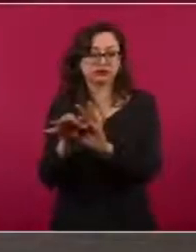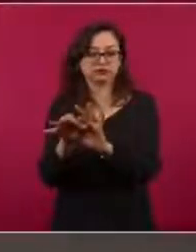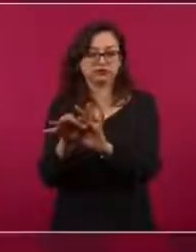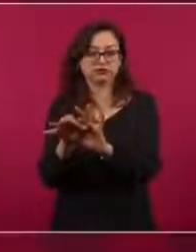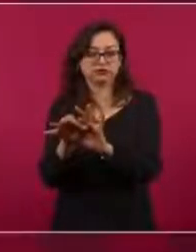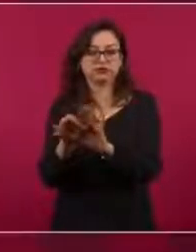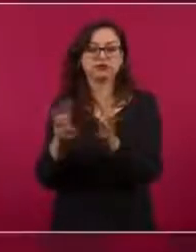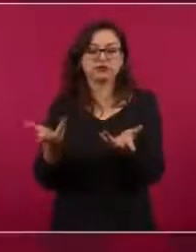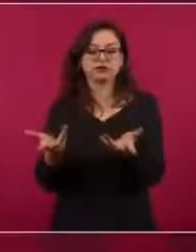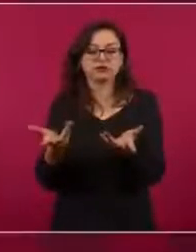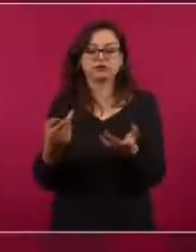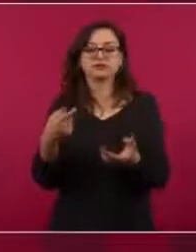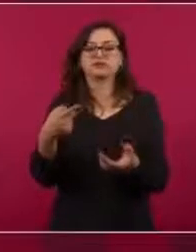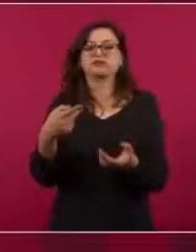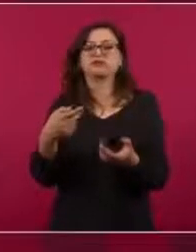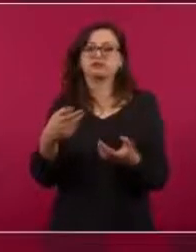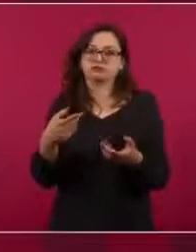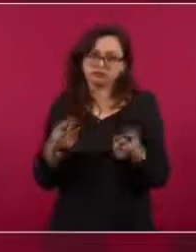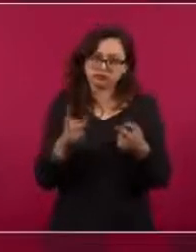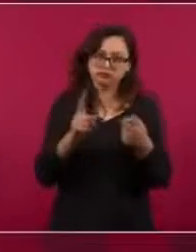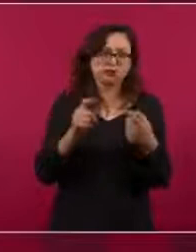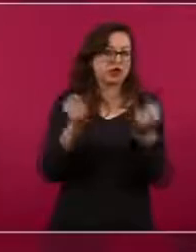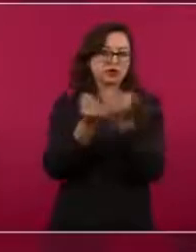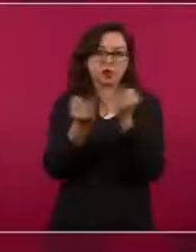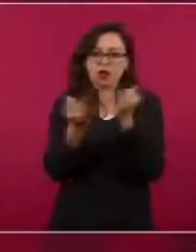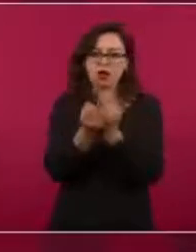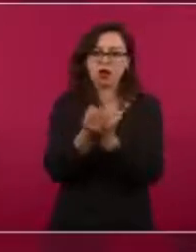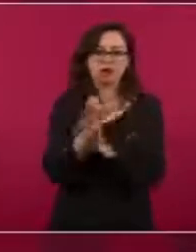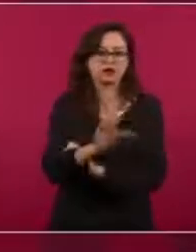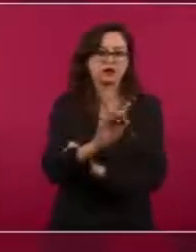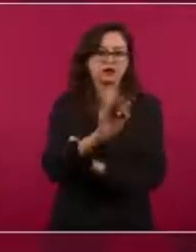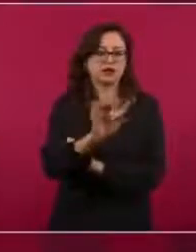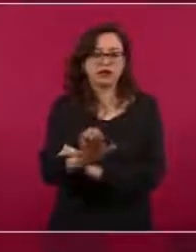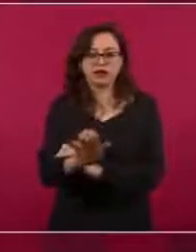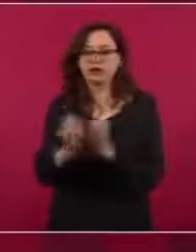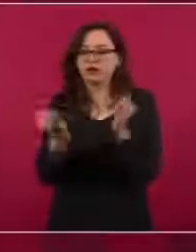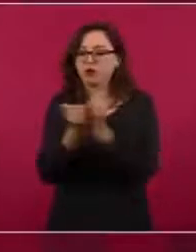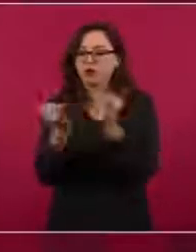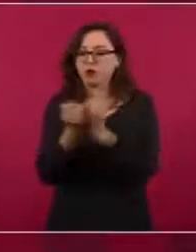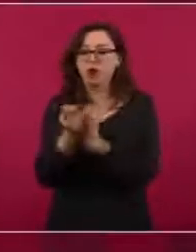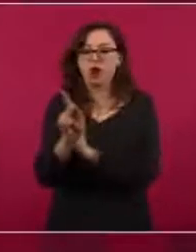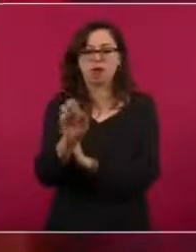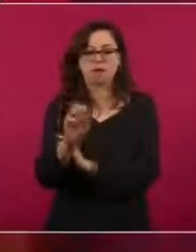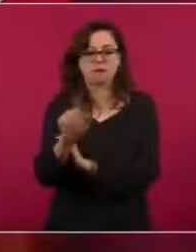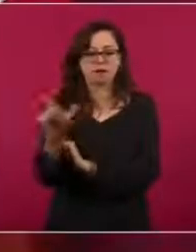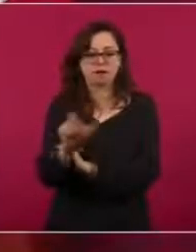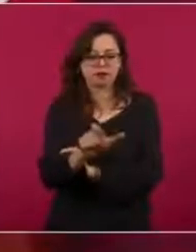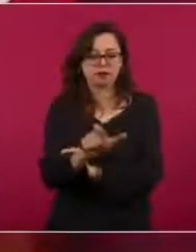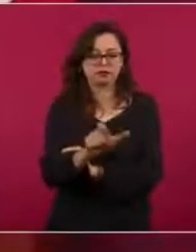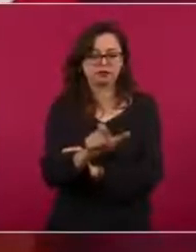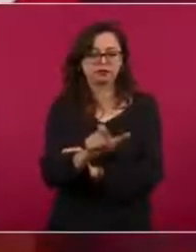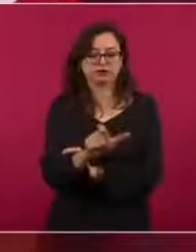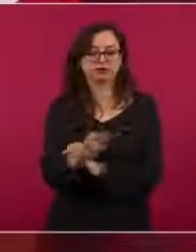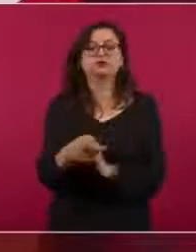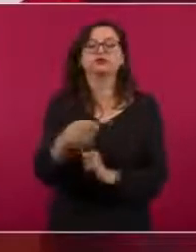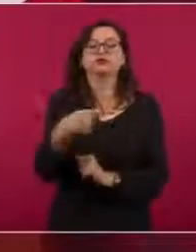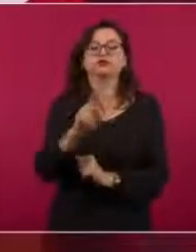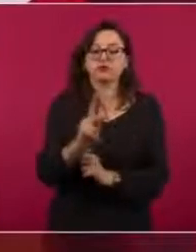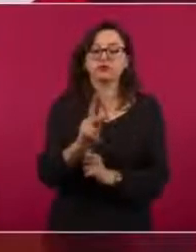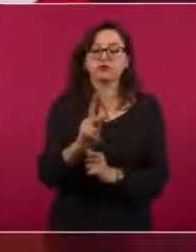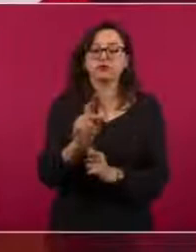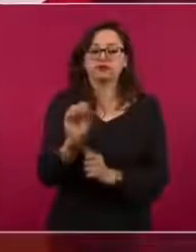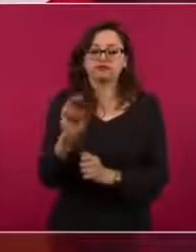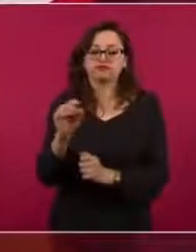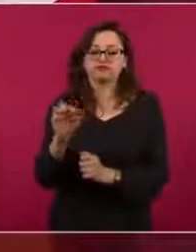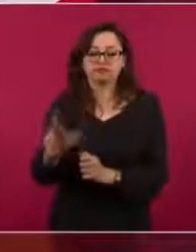la Comisión Federal de Electricidad y como Pemex, pero adscrita a